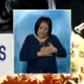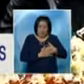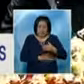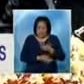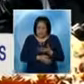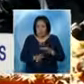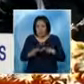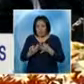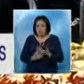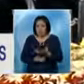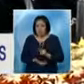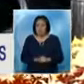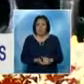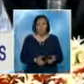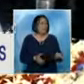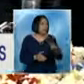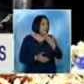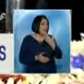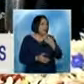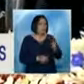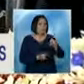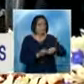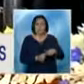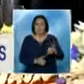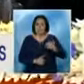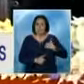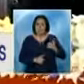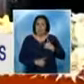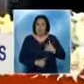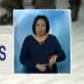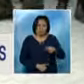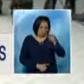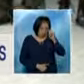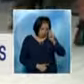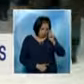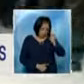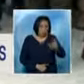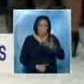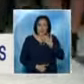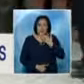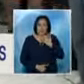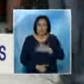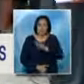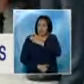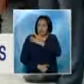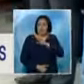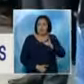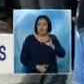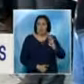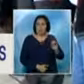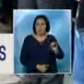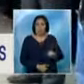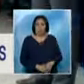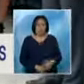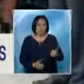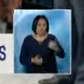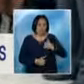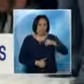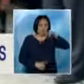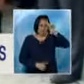familia. Por su parte, miembros del ejército rindieron el homenaje respectivo al cabo Gálvez. ¡Cabo! ¡Ejército del